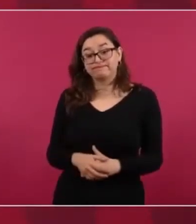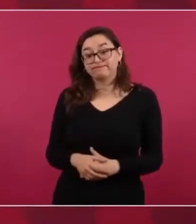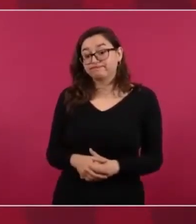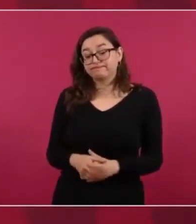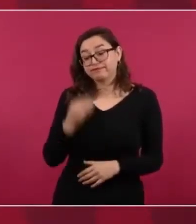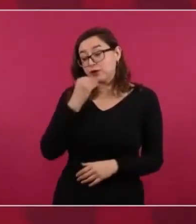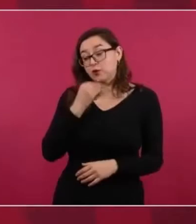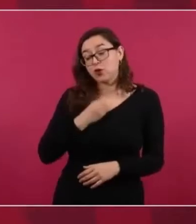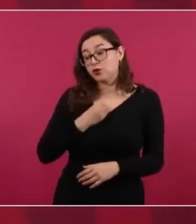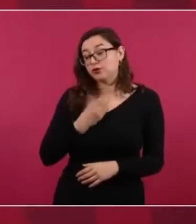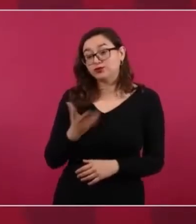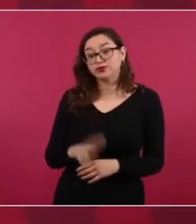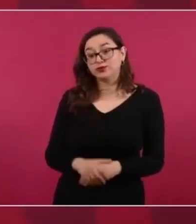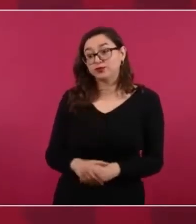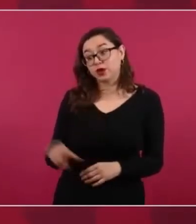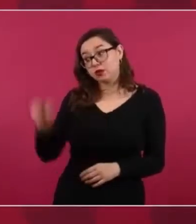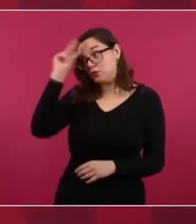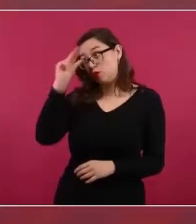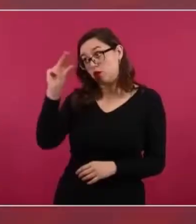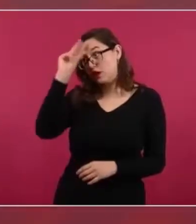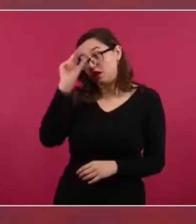Entonces, como lo mencionó Leti,